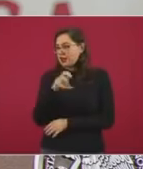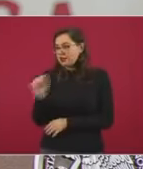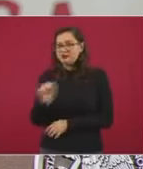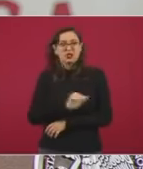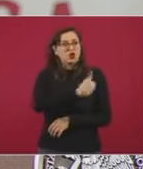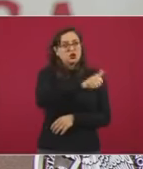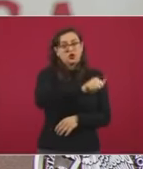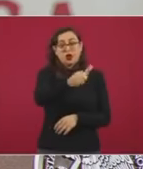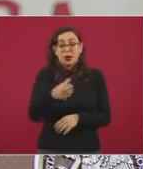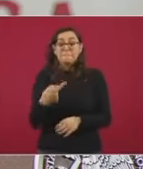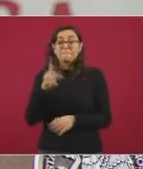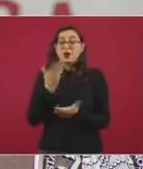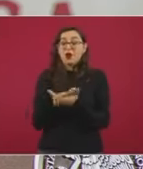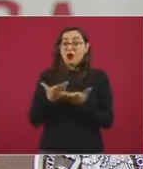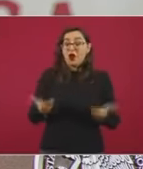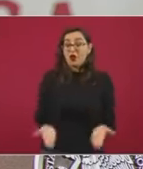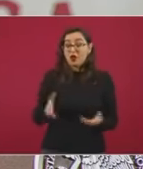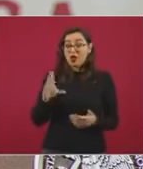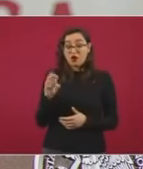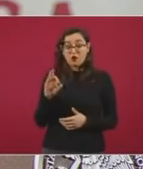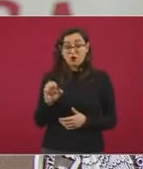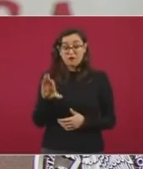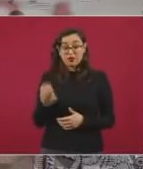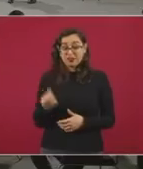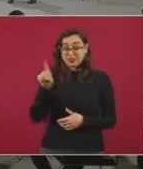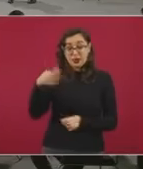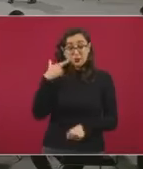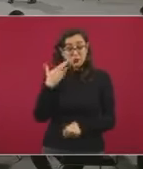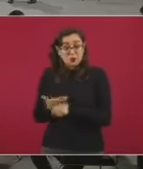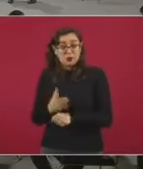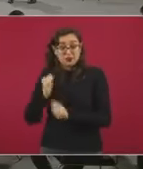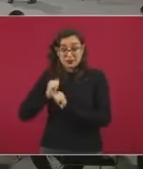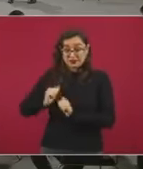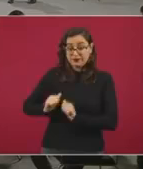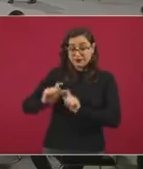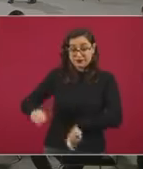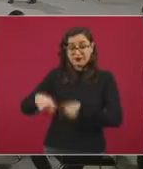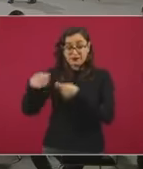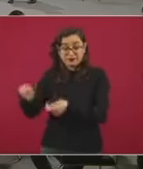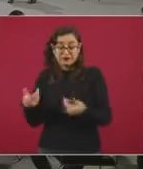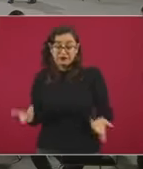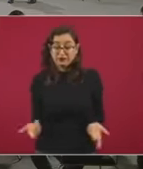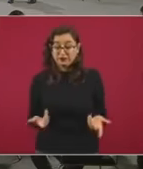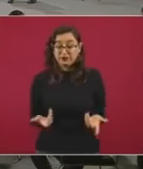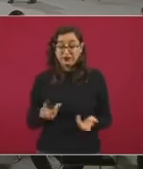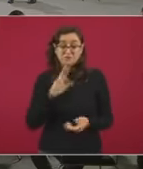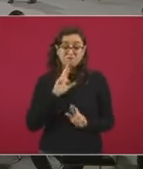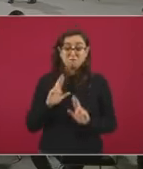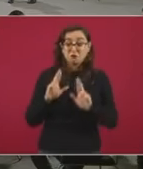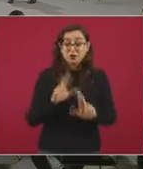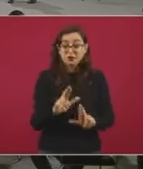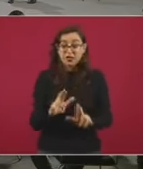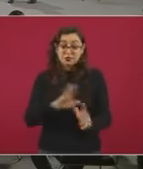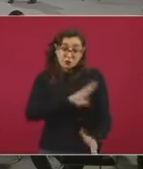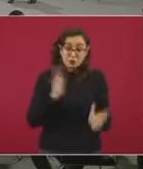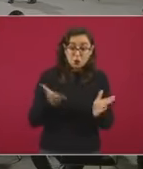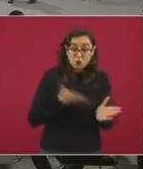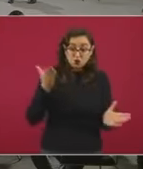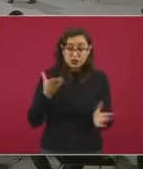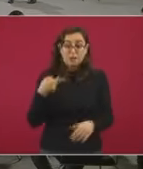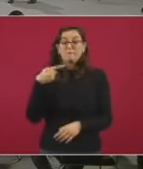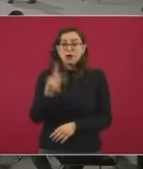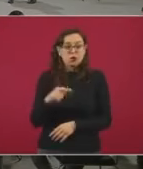las resoluciones de la COFESE, con todo y que es la autoridad reguladora la que debería evitar que haya monopolios, tampoco impiden ni limitan